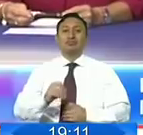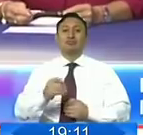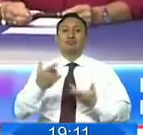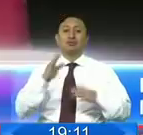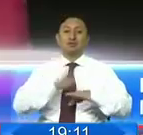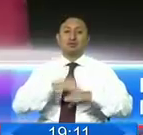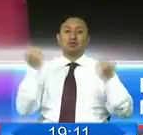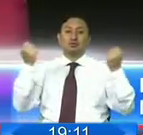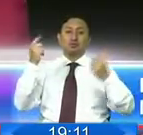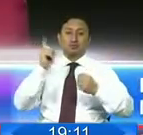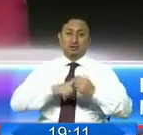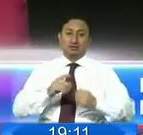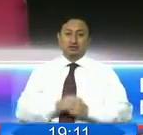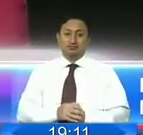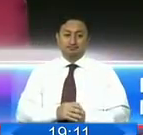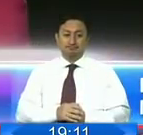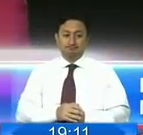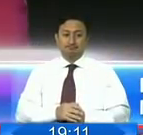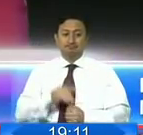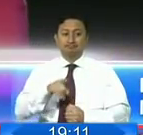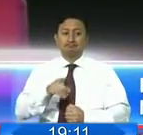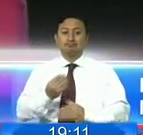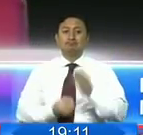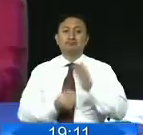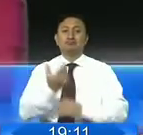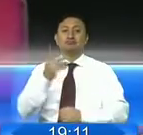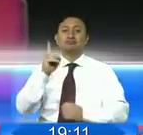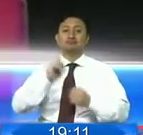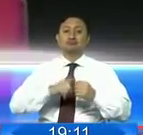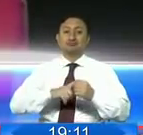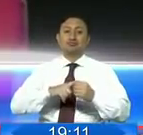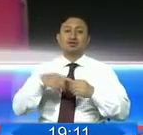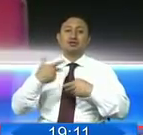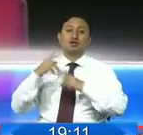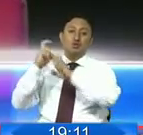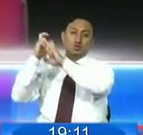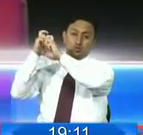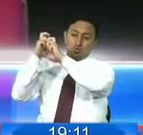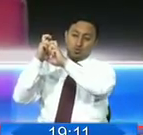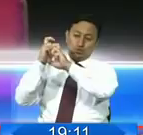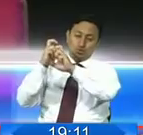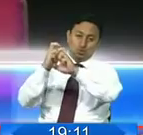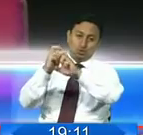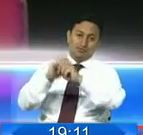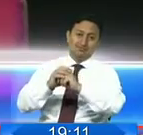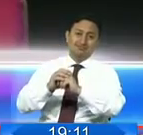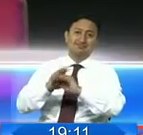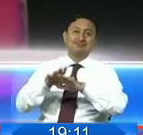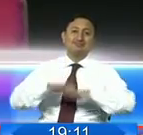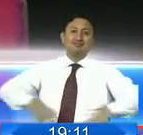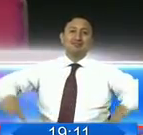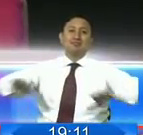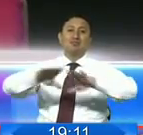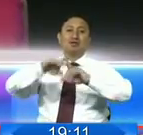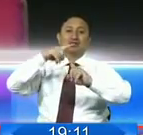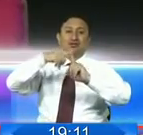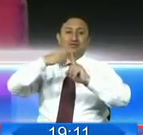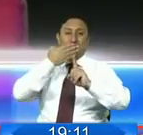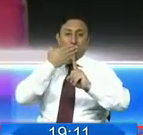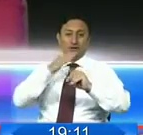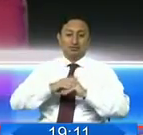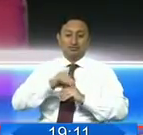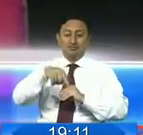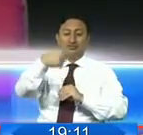quito vamos a crear el metro federico de quito que conectará la carolina con el aeropuerto internacional mariscal